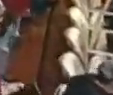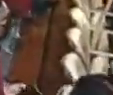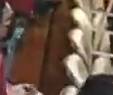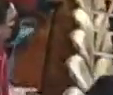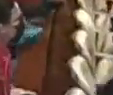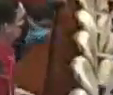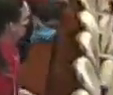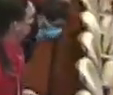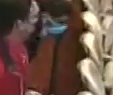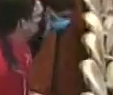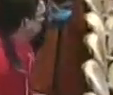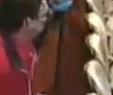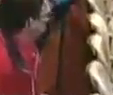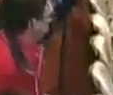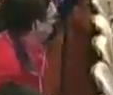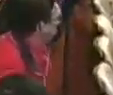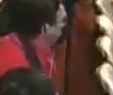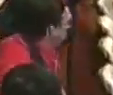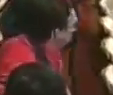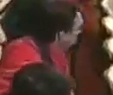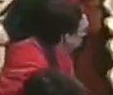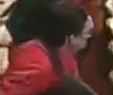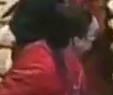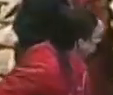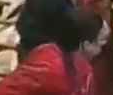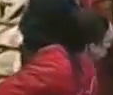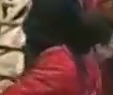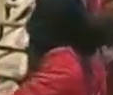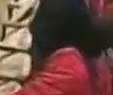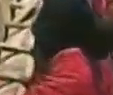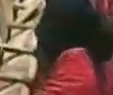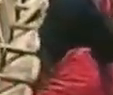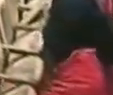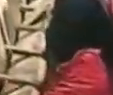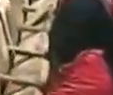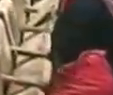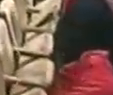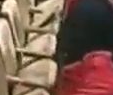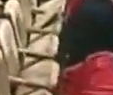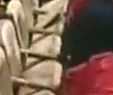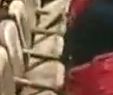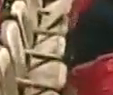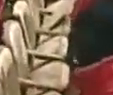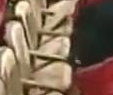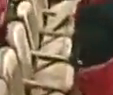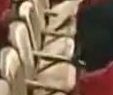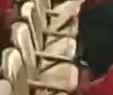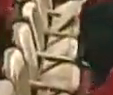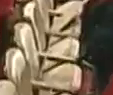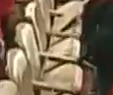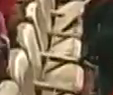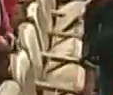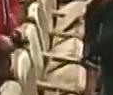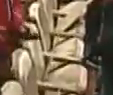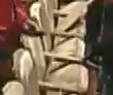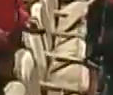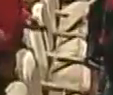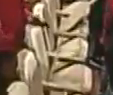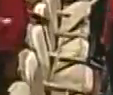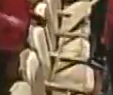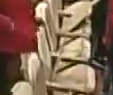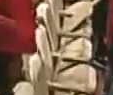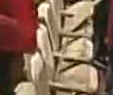al de presidente julio. Constitucional. Es así como llega el presidente del Partido Socialista Unido de Venezuela, que lo